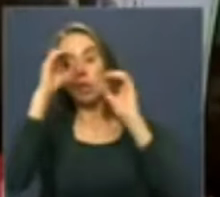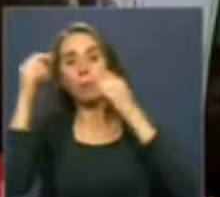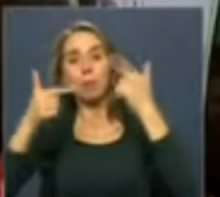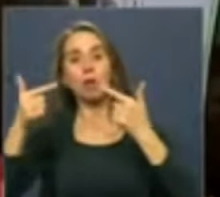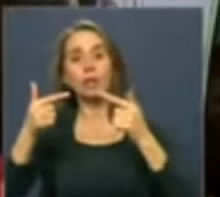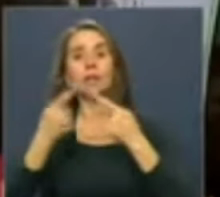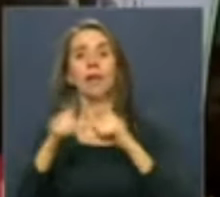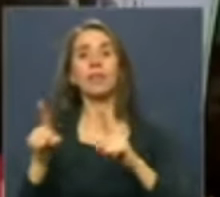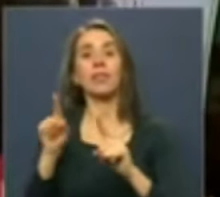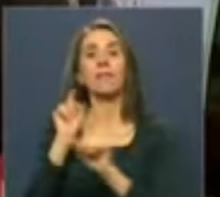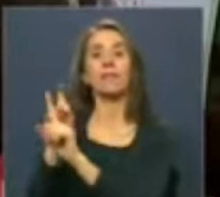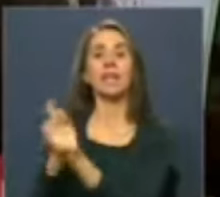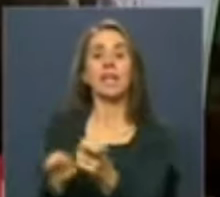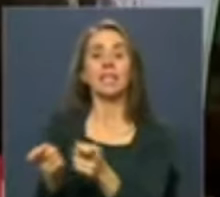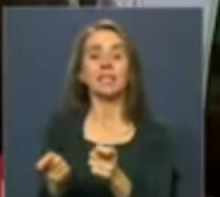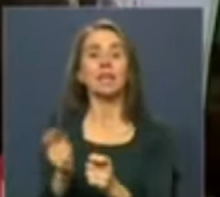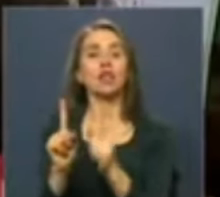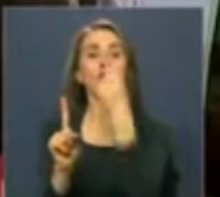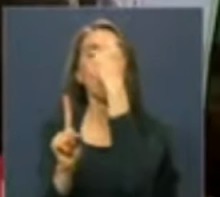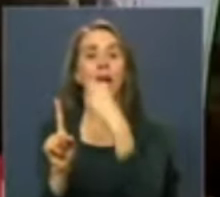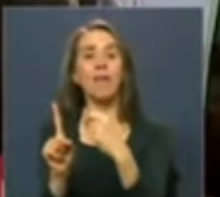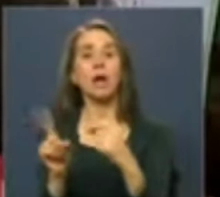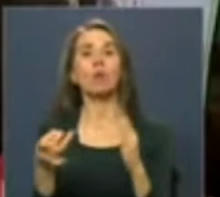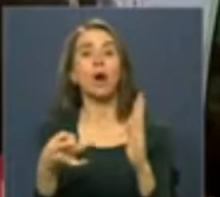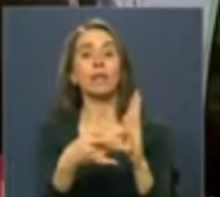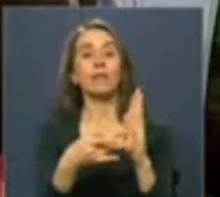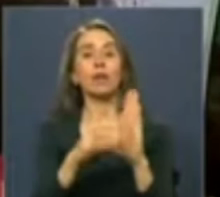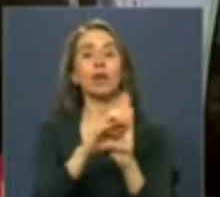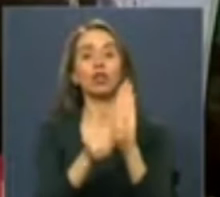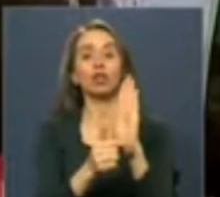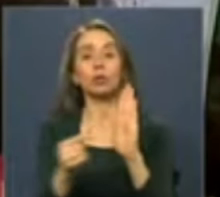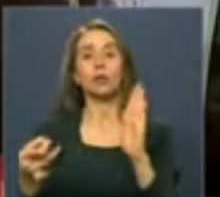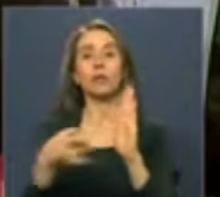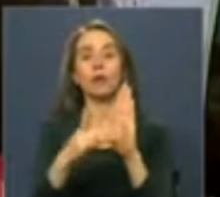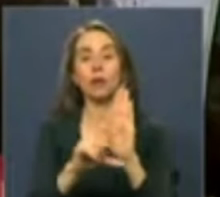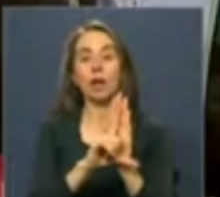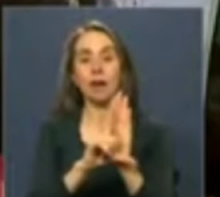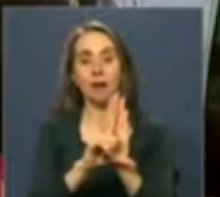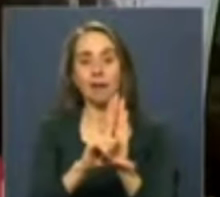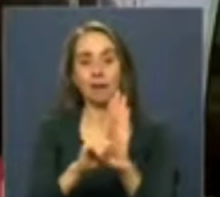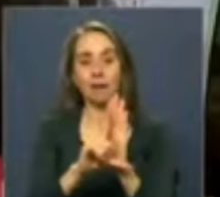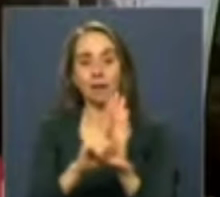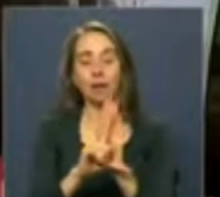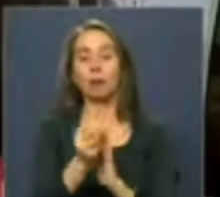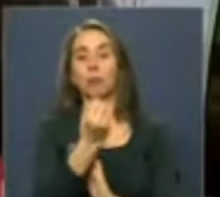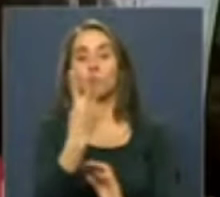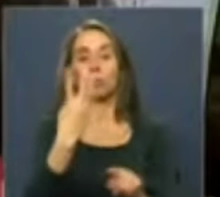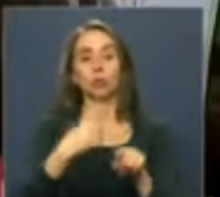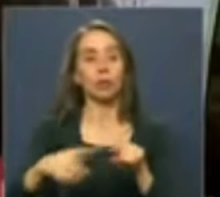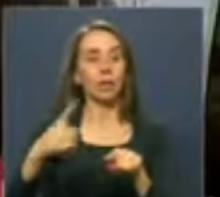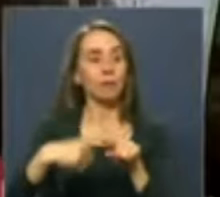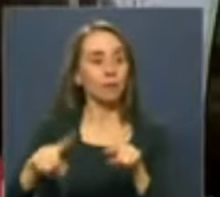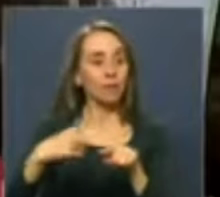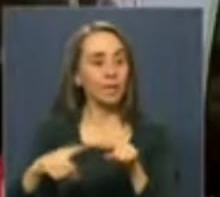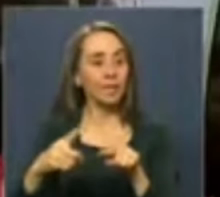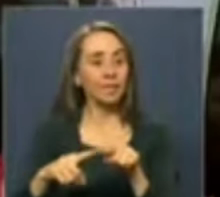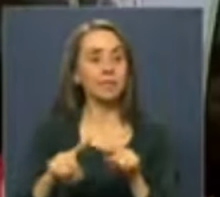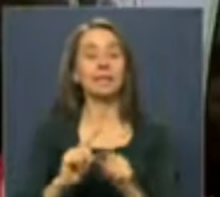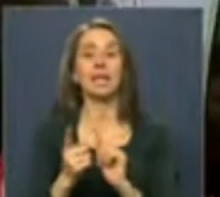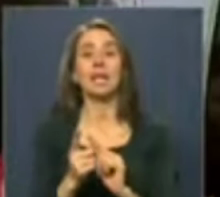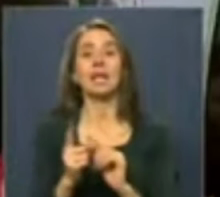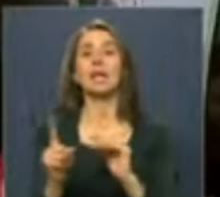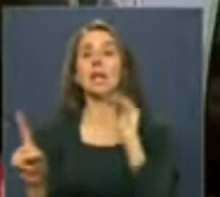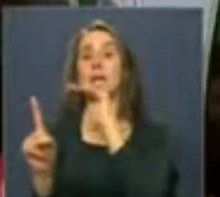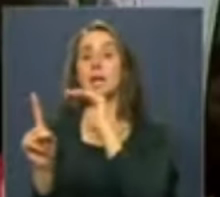original convirtiéndose en instrumento de expresión de diferencia política y de gestión no de evaluación de transgresiones a la